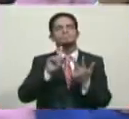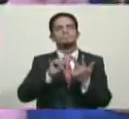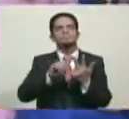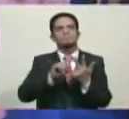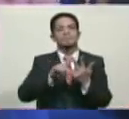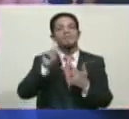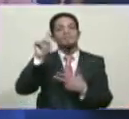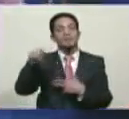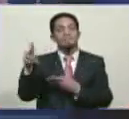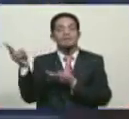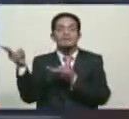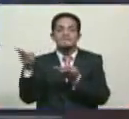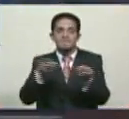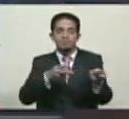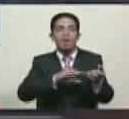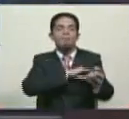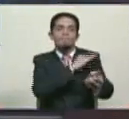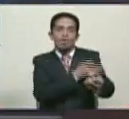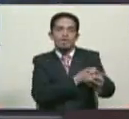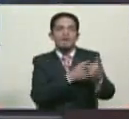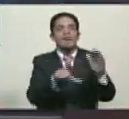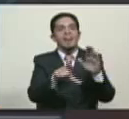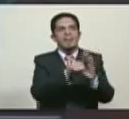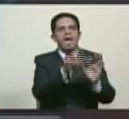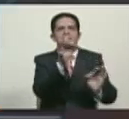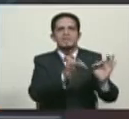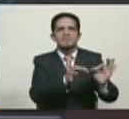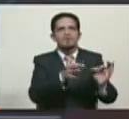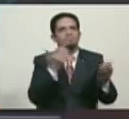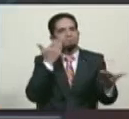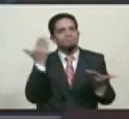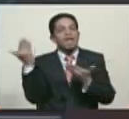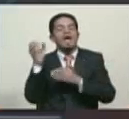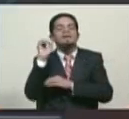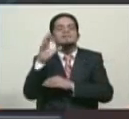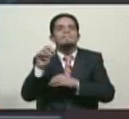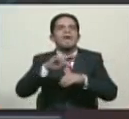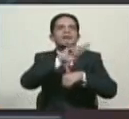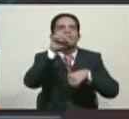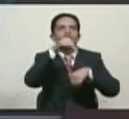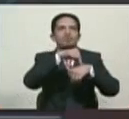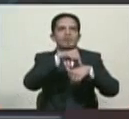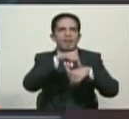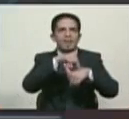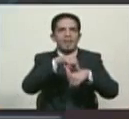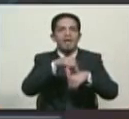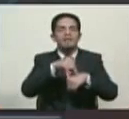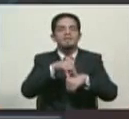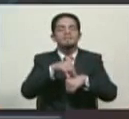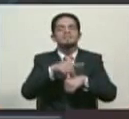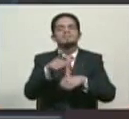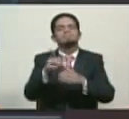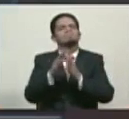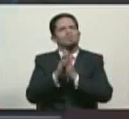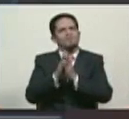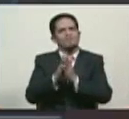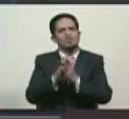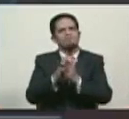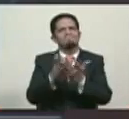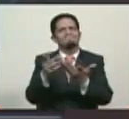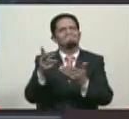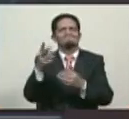También invito al poder legislativo, representado por la Asamblea Nacional, a que depongan la actitud de desacato